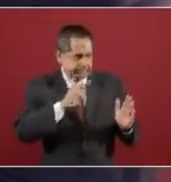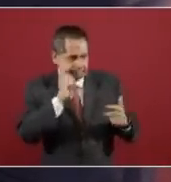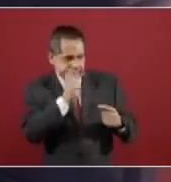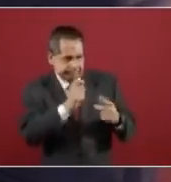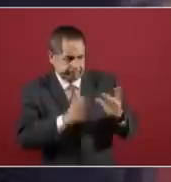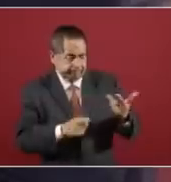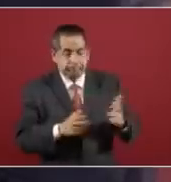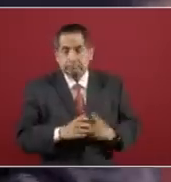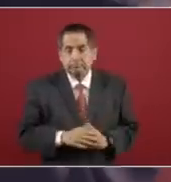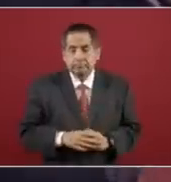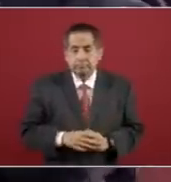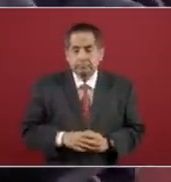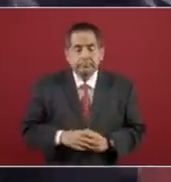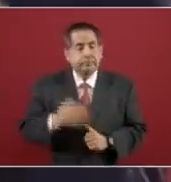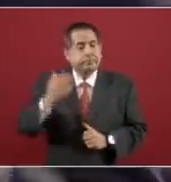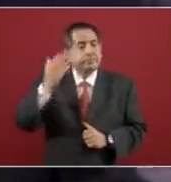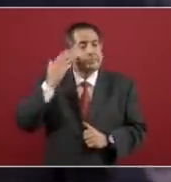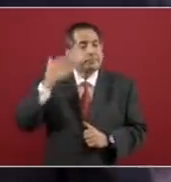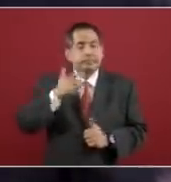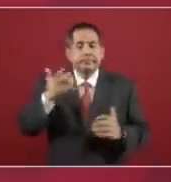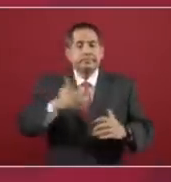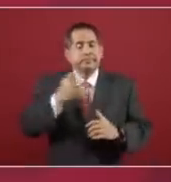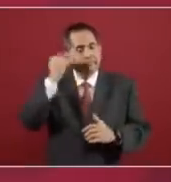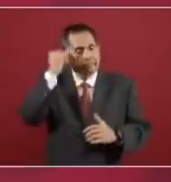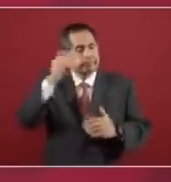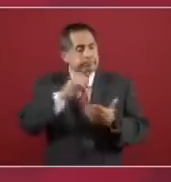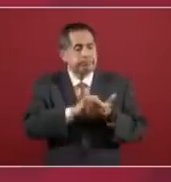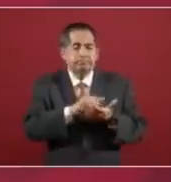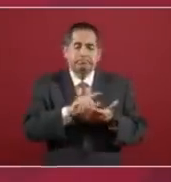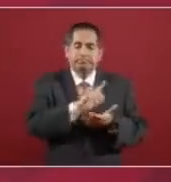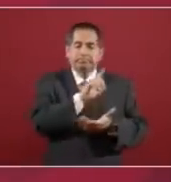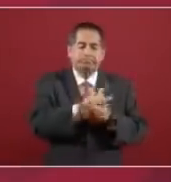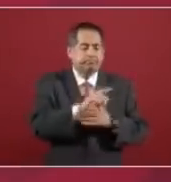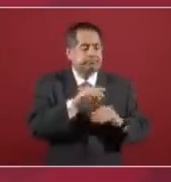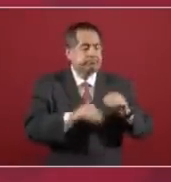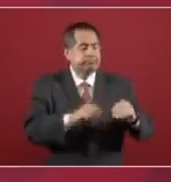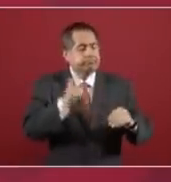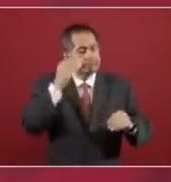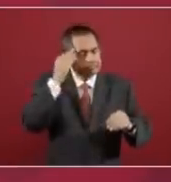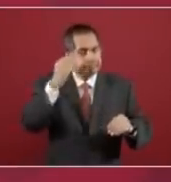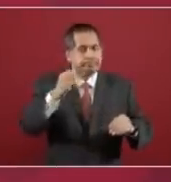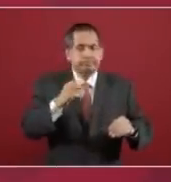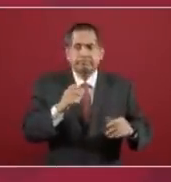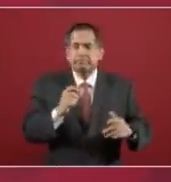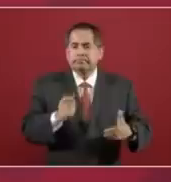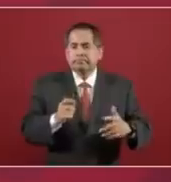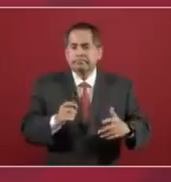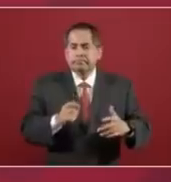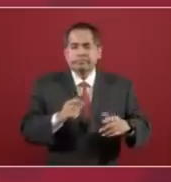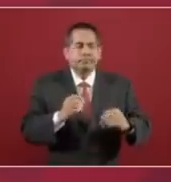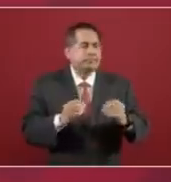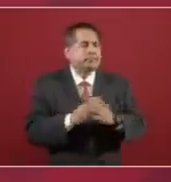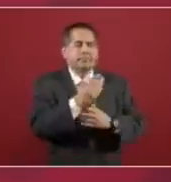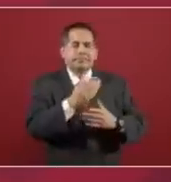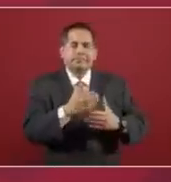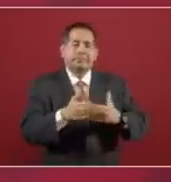se hicieron en el marco d modas